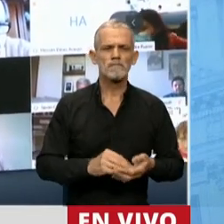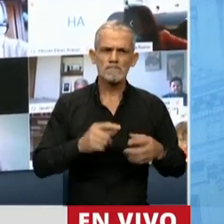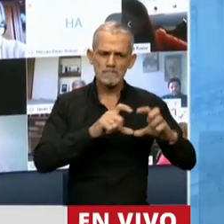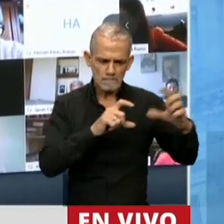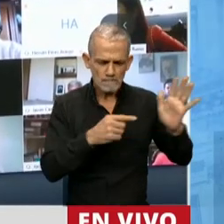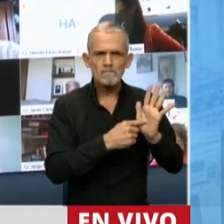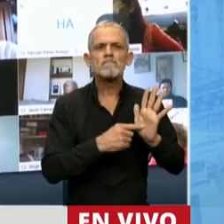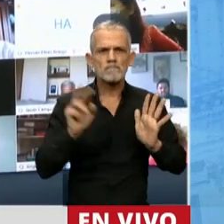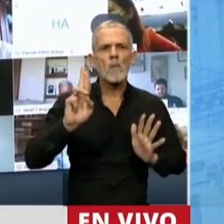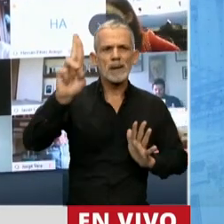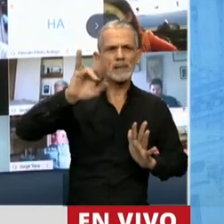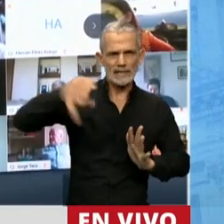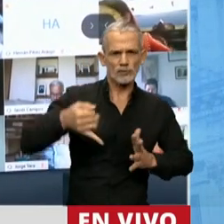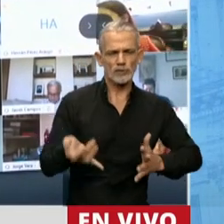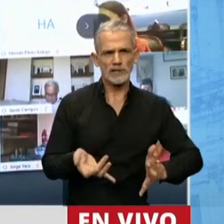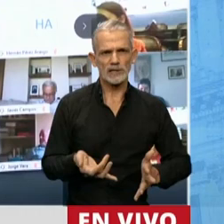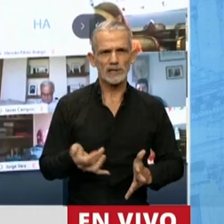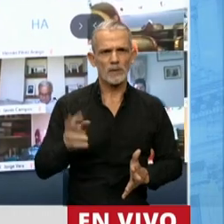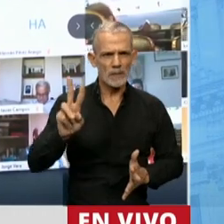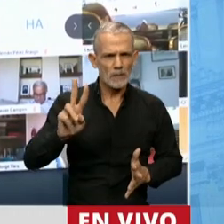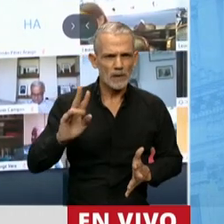Esta es una cuestión de privilegio.